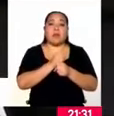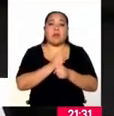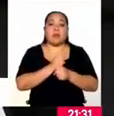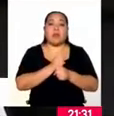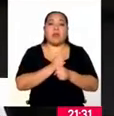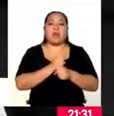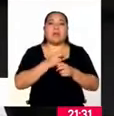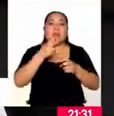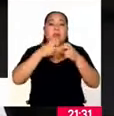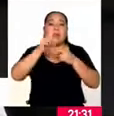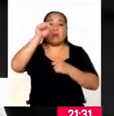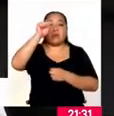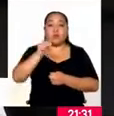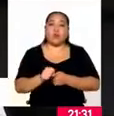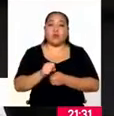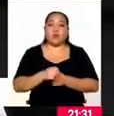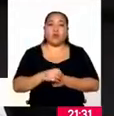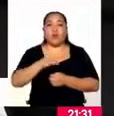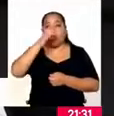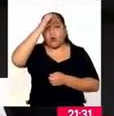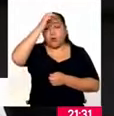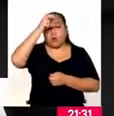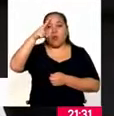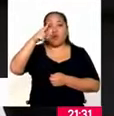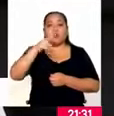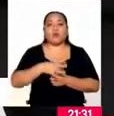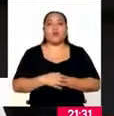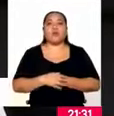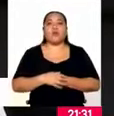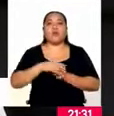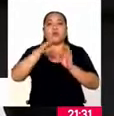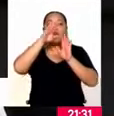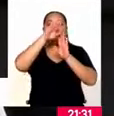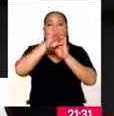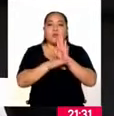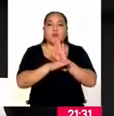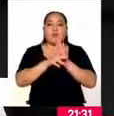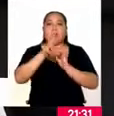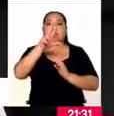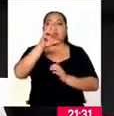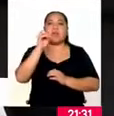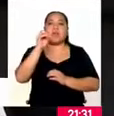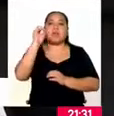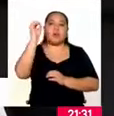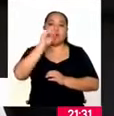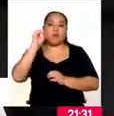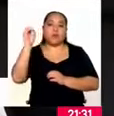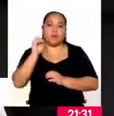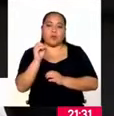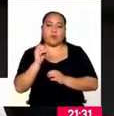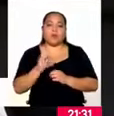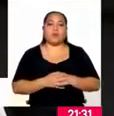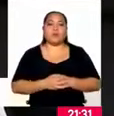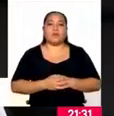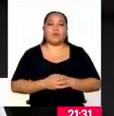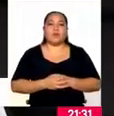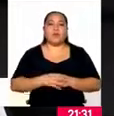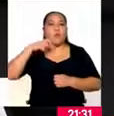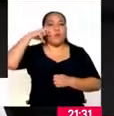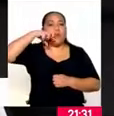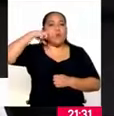sur. En Cusco, las actividades se han reducido a un 30%. En